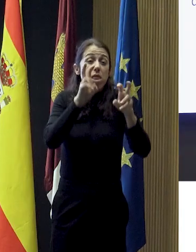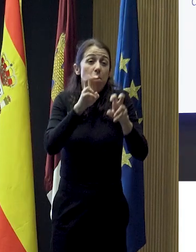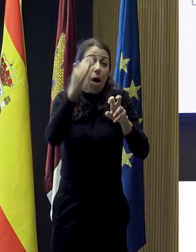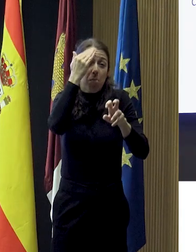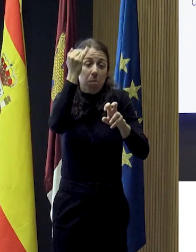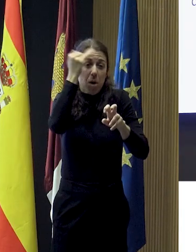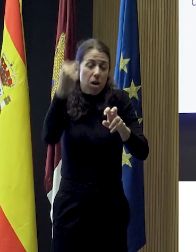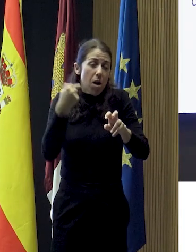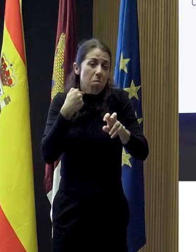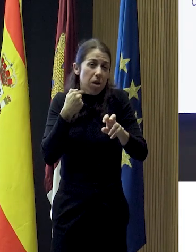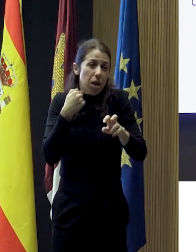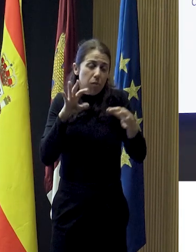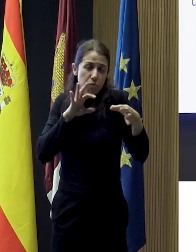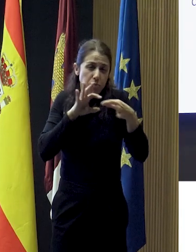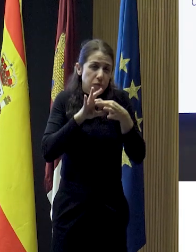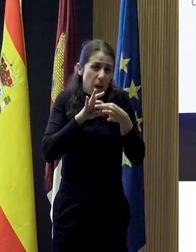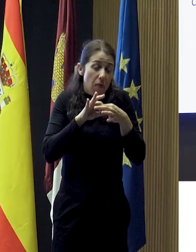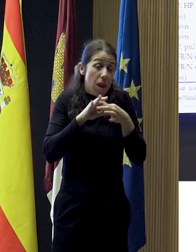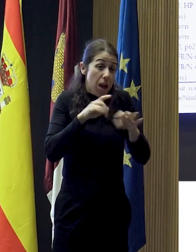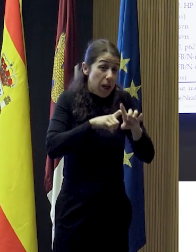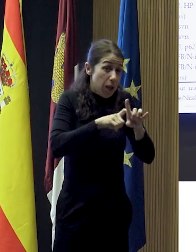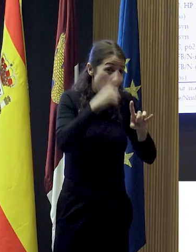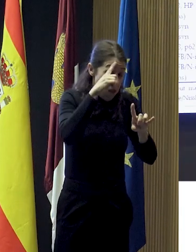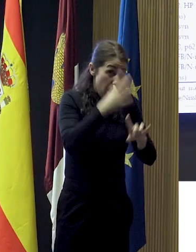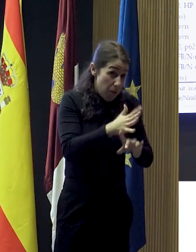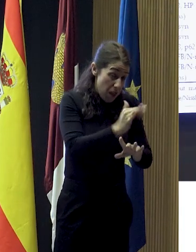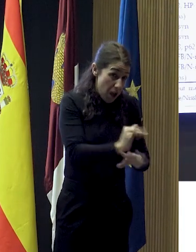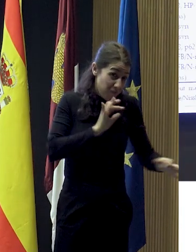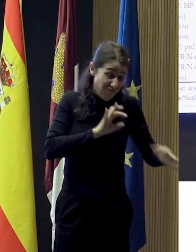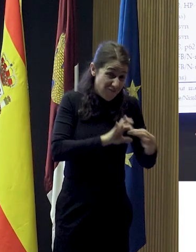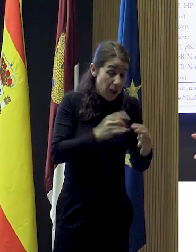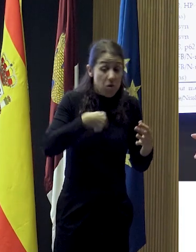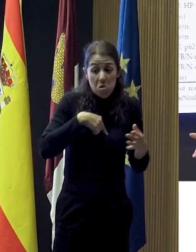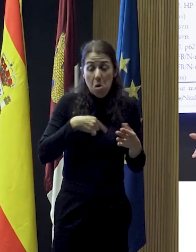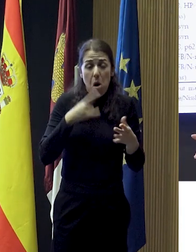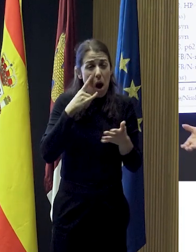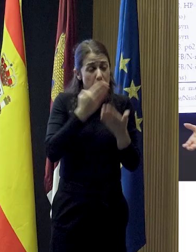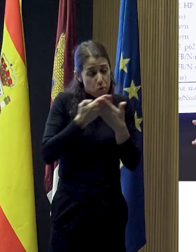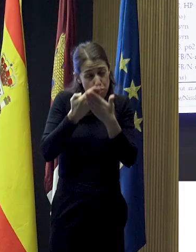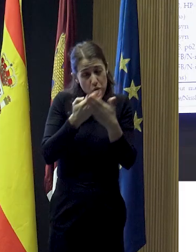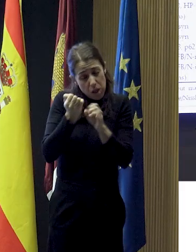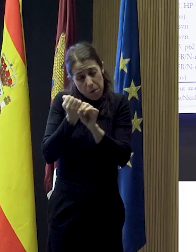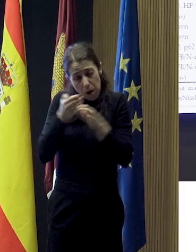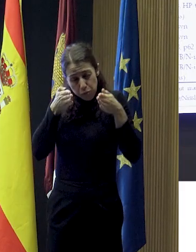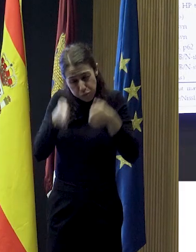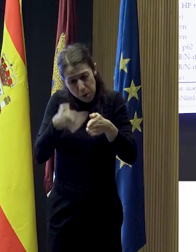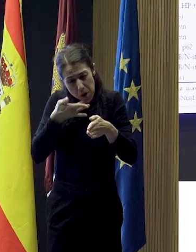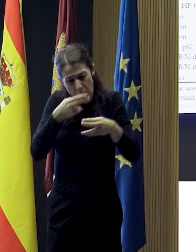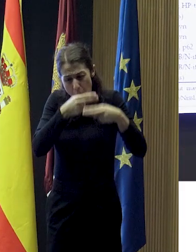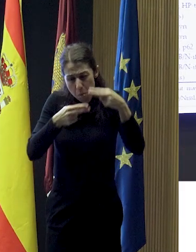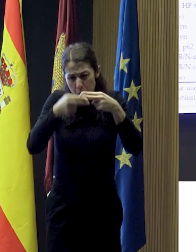son los síntomas característicos de las demencias. Nos ponemos a trabajar en ello. y vemos, ¿vale?, qué proteínas